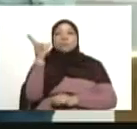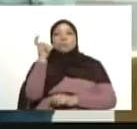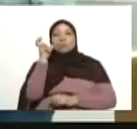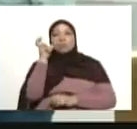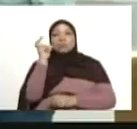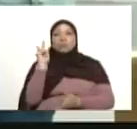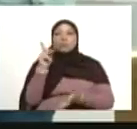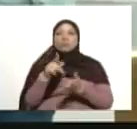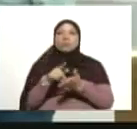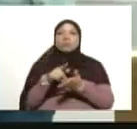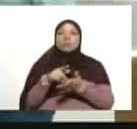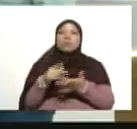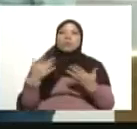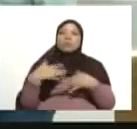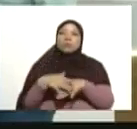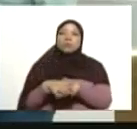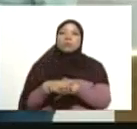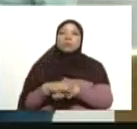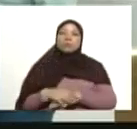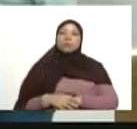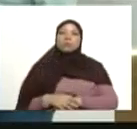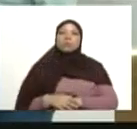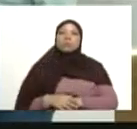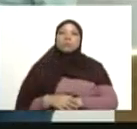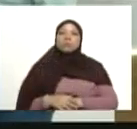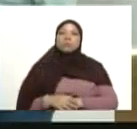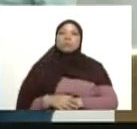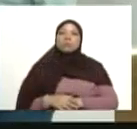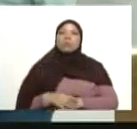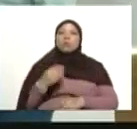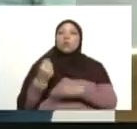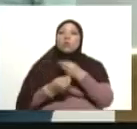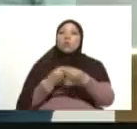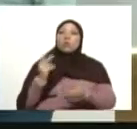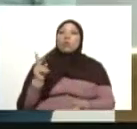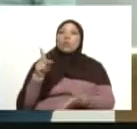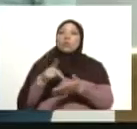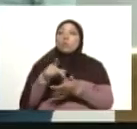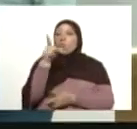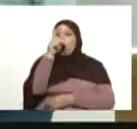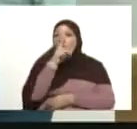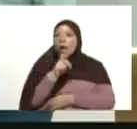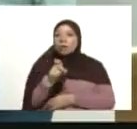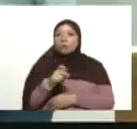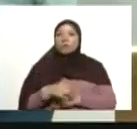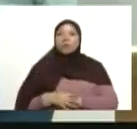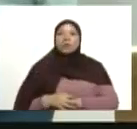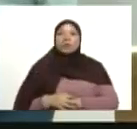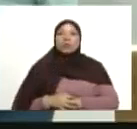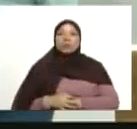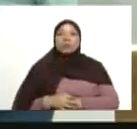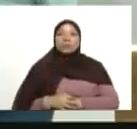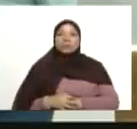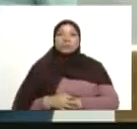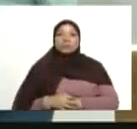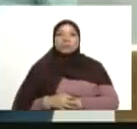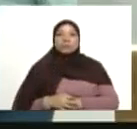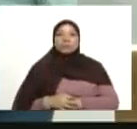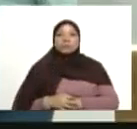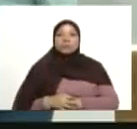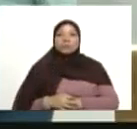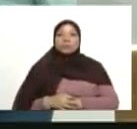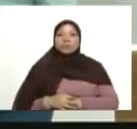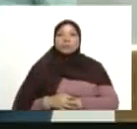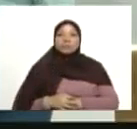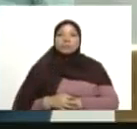los que subestiman a Venezuela. Esto lo hemos construido a pulso, por años. Ahí íbamos, Nahum, como dices tú,